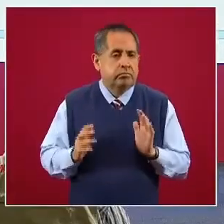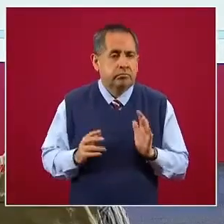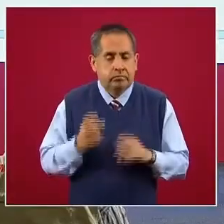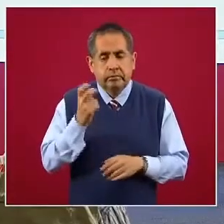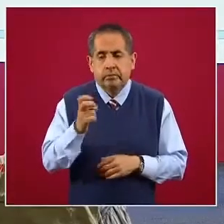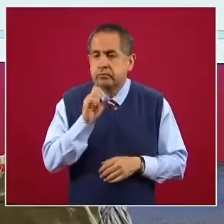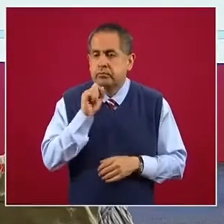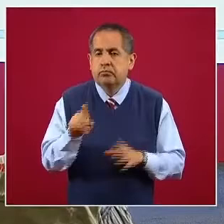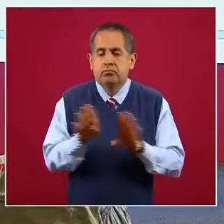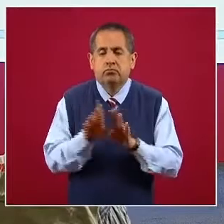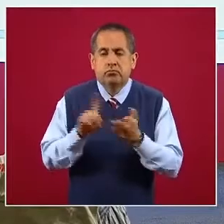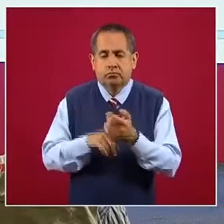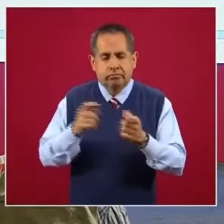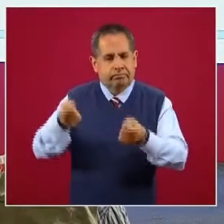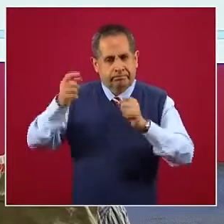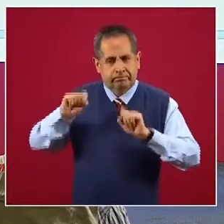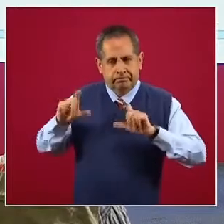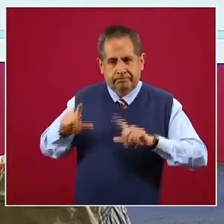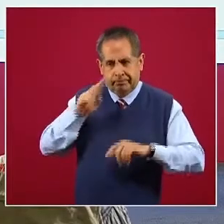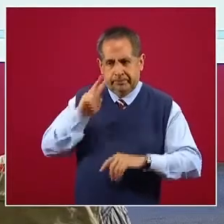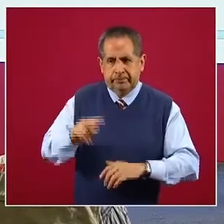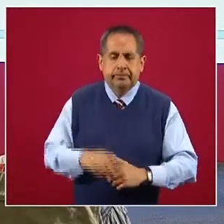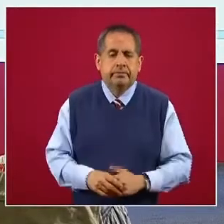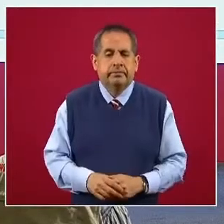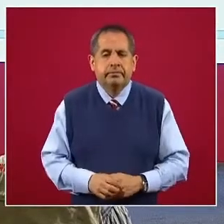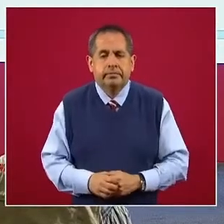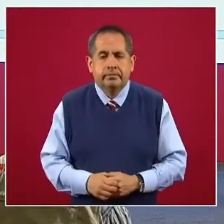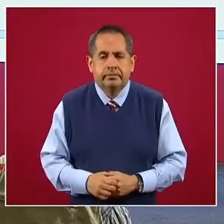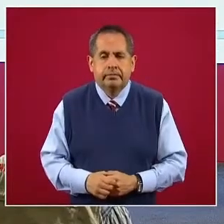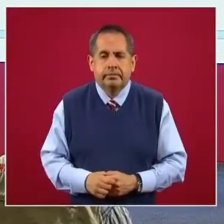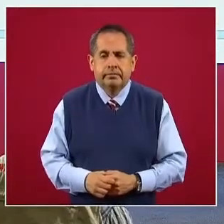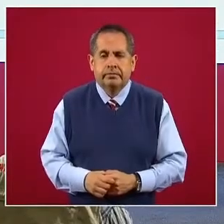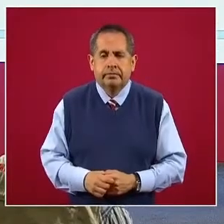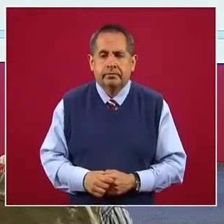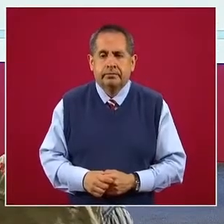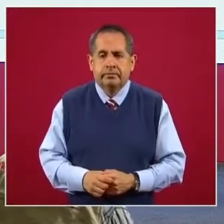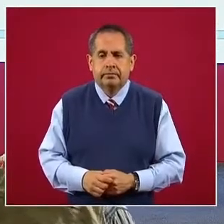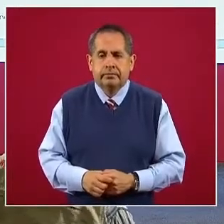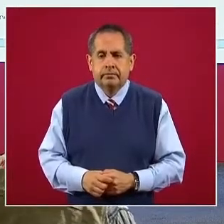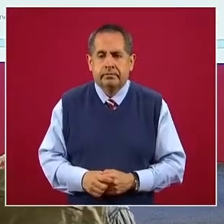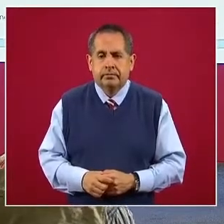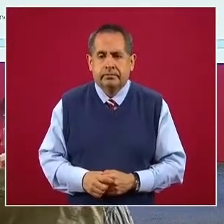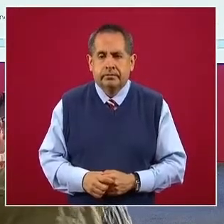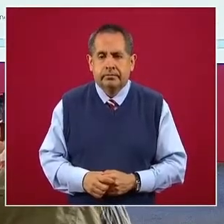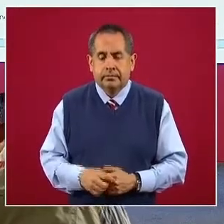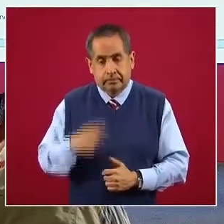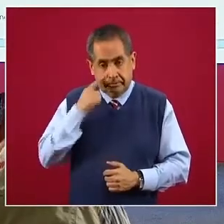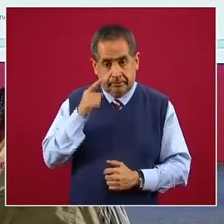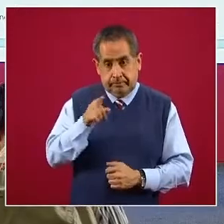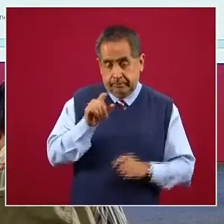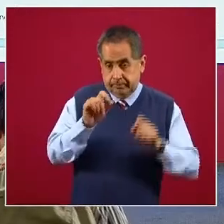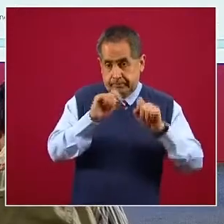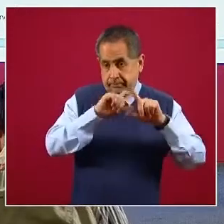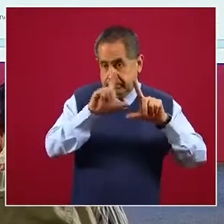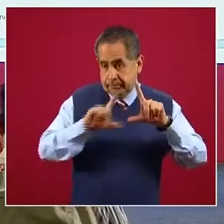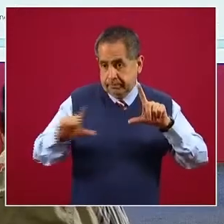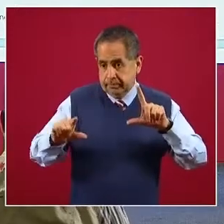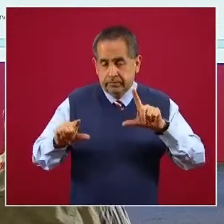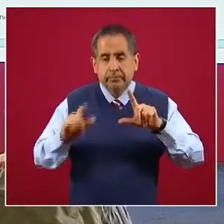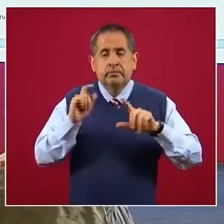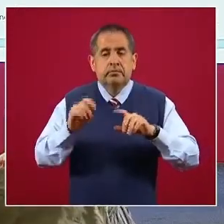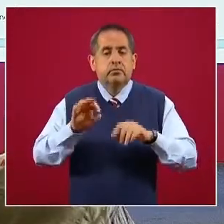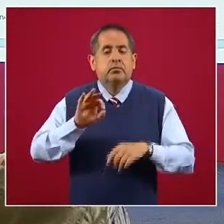Y es lo que vemos precisamente en la siguiente diapositiva. Aquí vemos en la siguiente diapositiva el